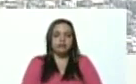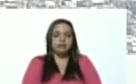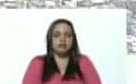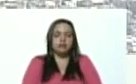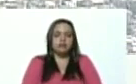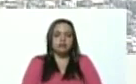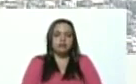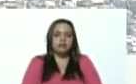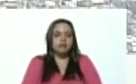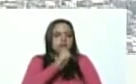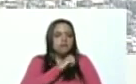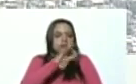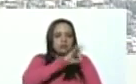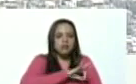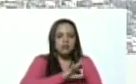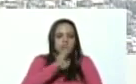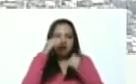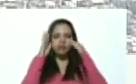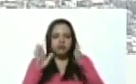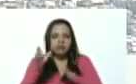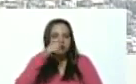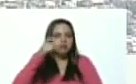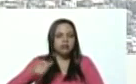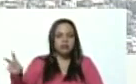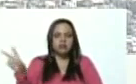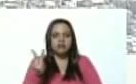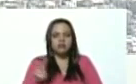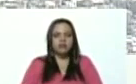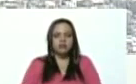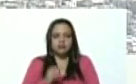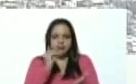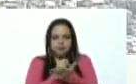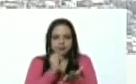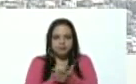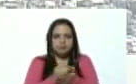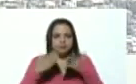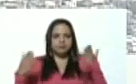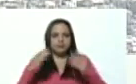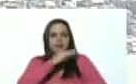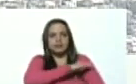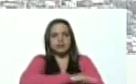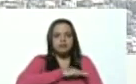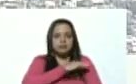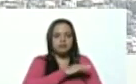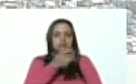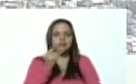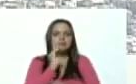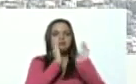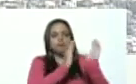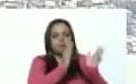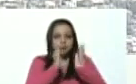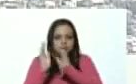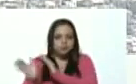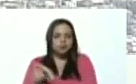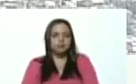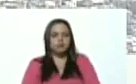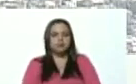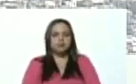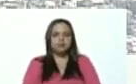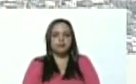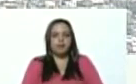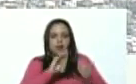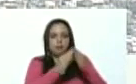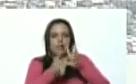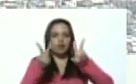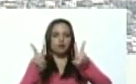el pueblo de Venezuela. Por eso revisen bien, una gran misión, es estructural. Barrio